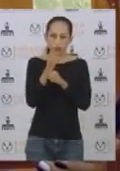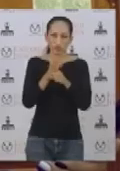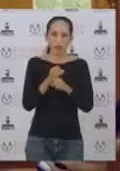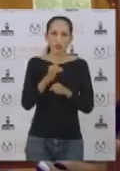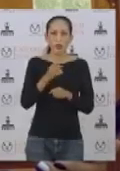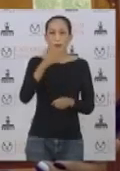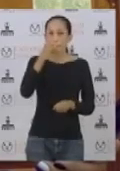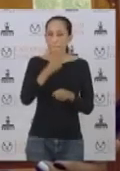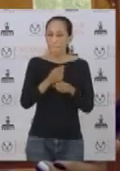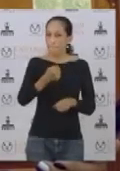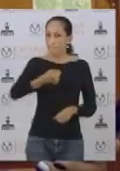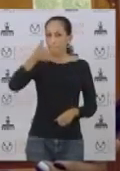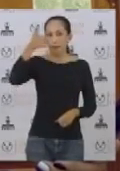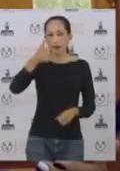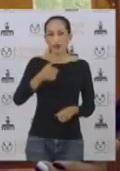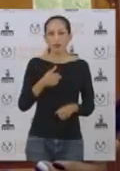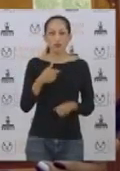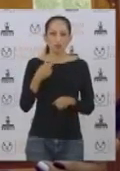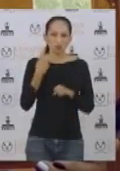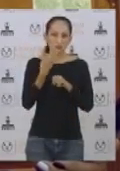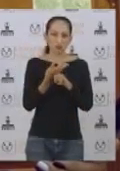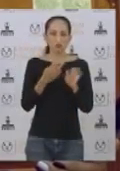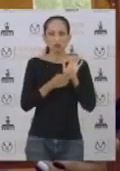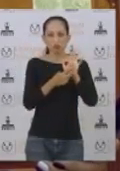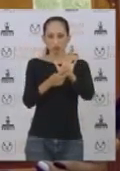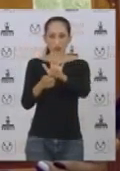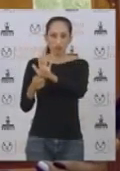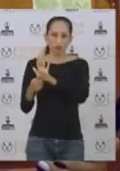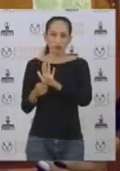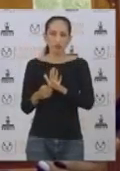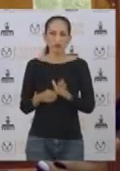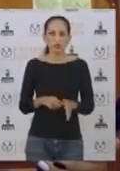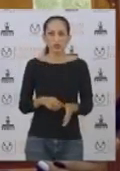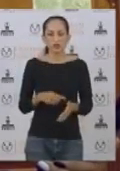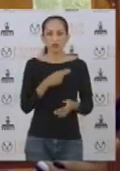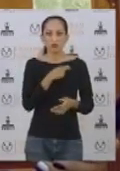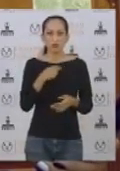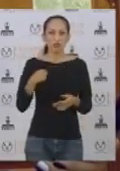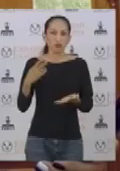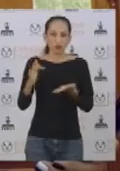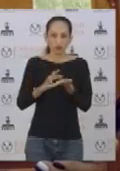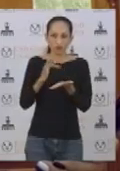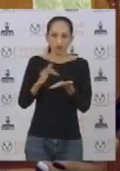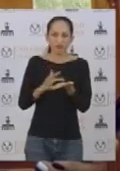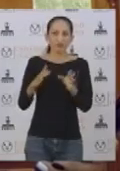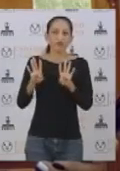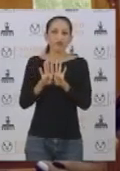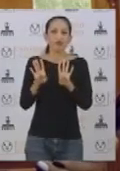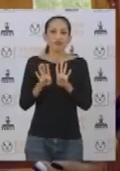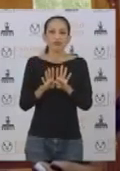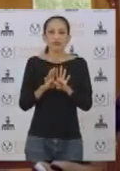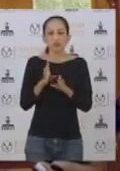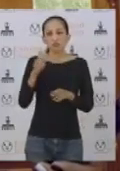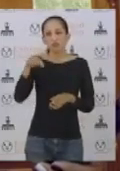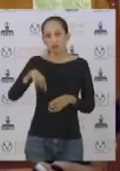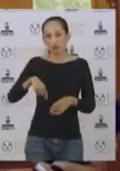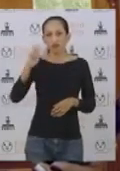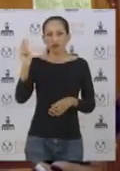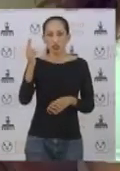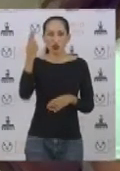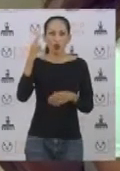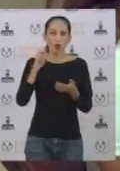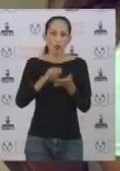el primer reporte para el estado. Y pues lo logramos pues con la ayuda de los investigadores de